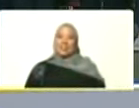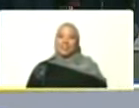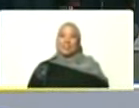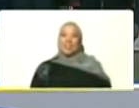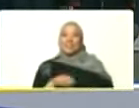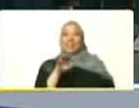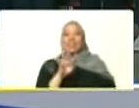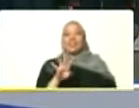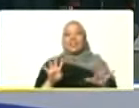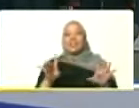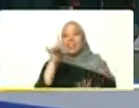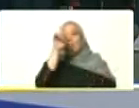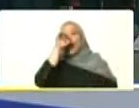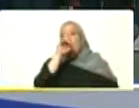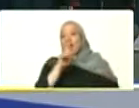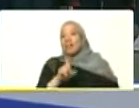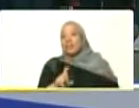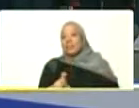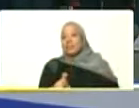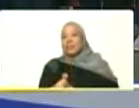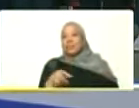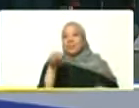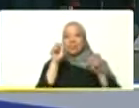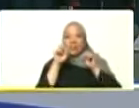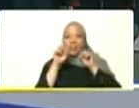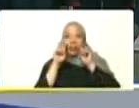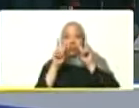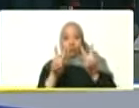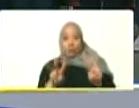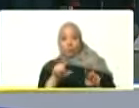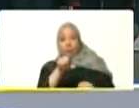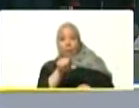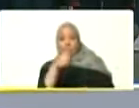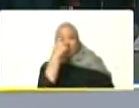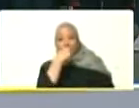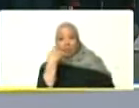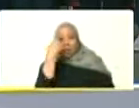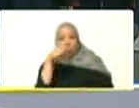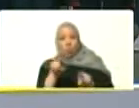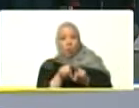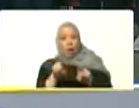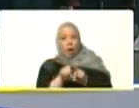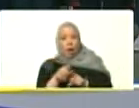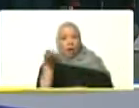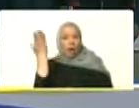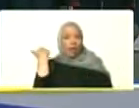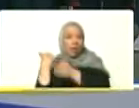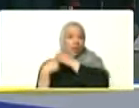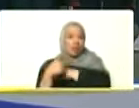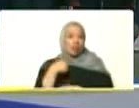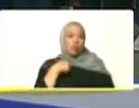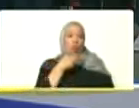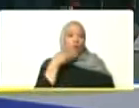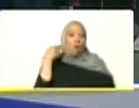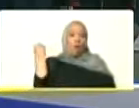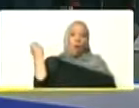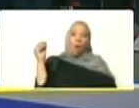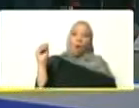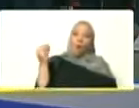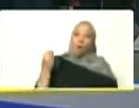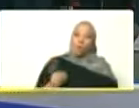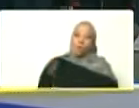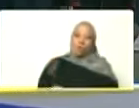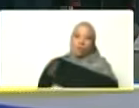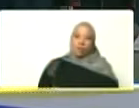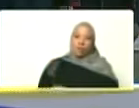46 años, y yo te veo a ti, Omar, y me veo a mí mismo, y veo a mis queridos